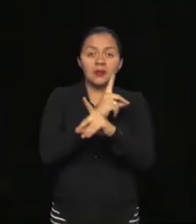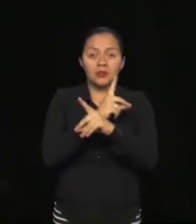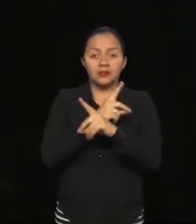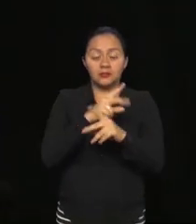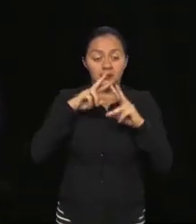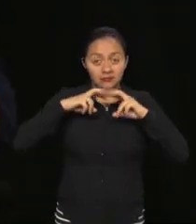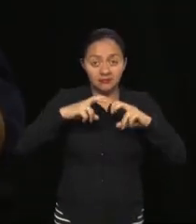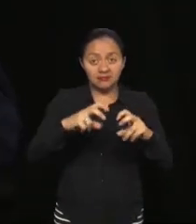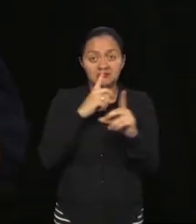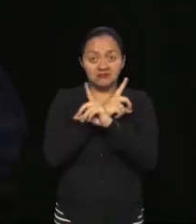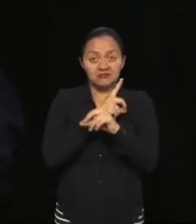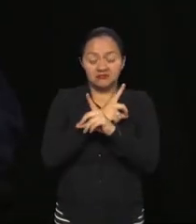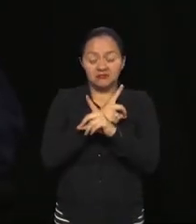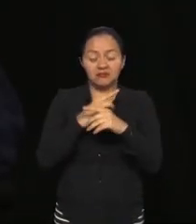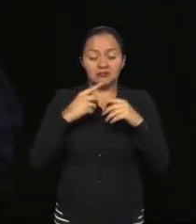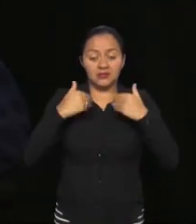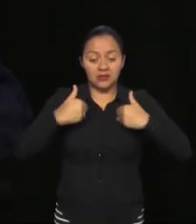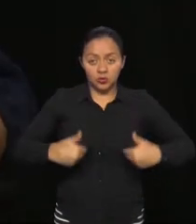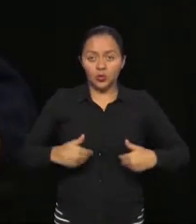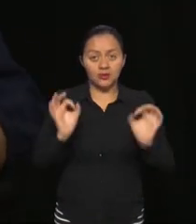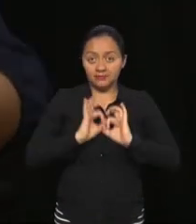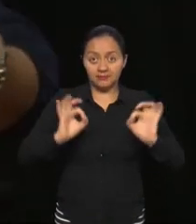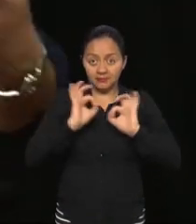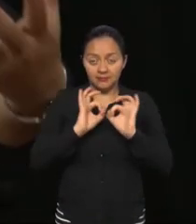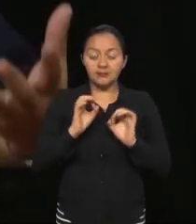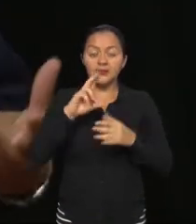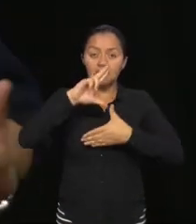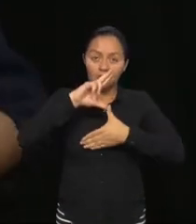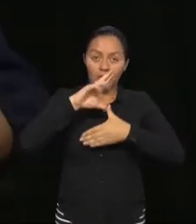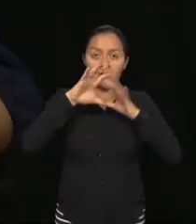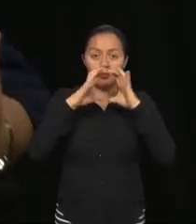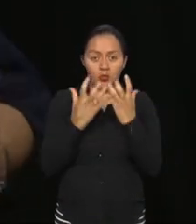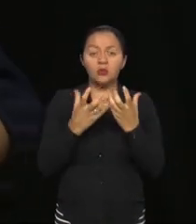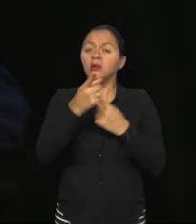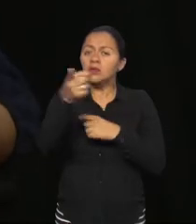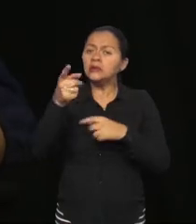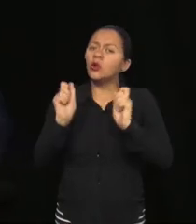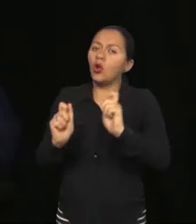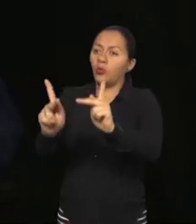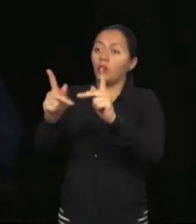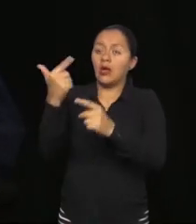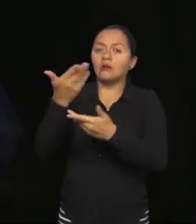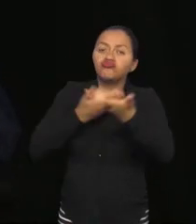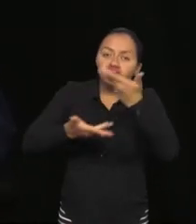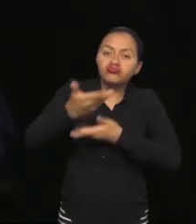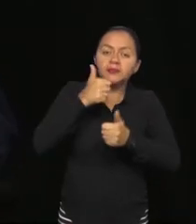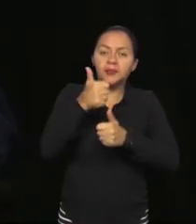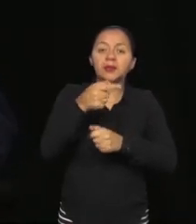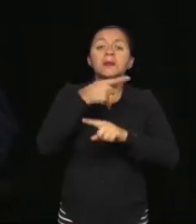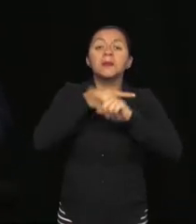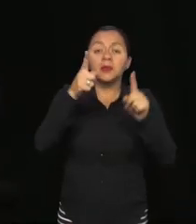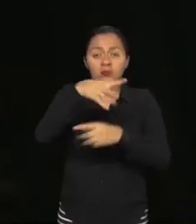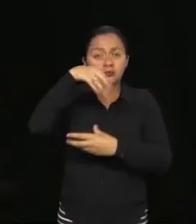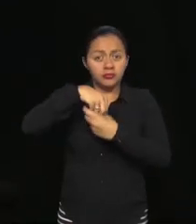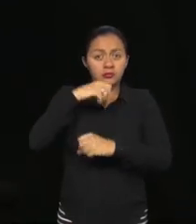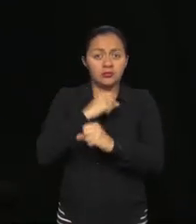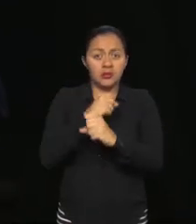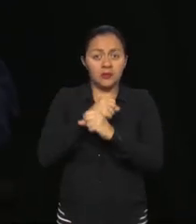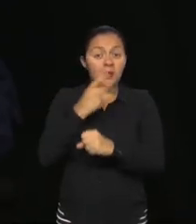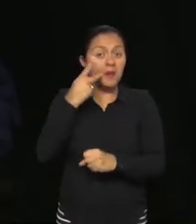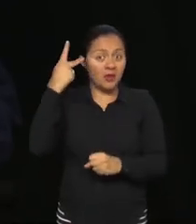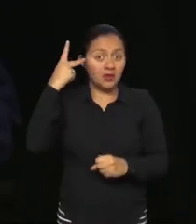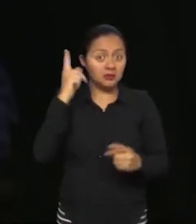todavía. Aunque tuviste la oportunidad de que las personas se abran en los espacios de diálogo, ¿qué pasaba? ¿Ustedes trabajaron con